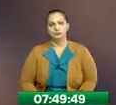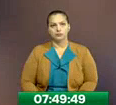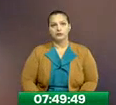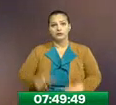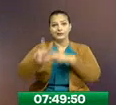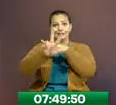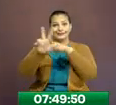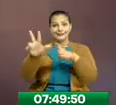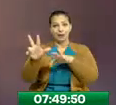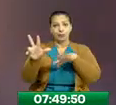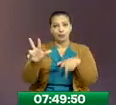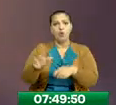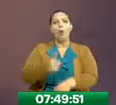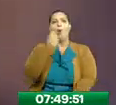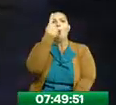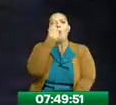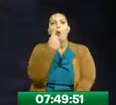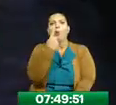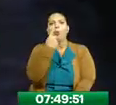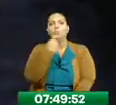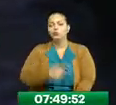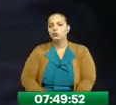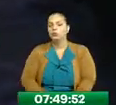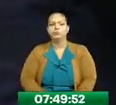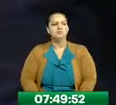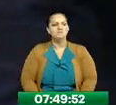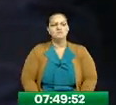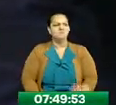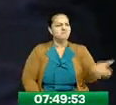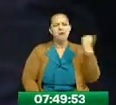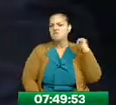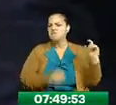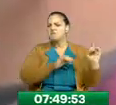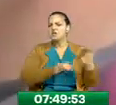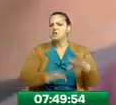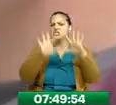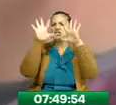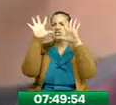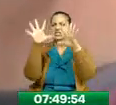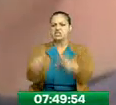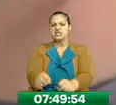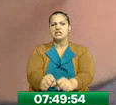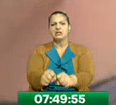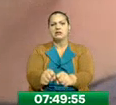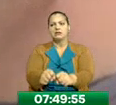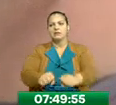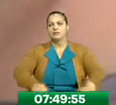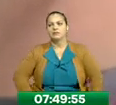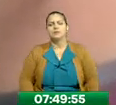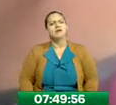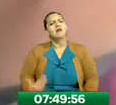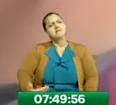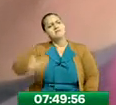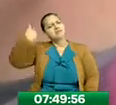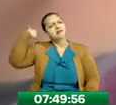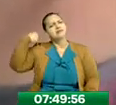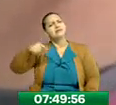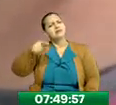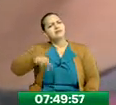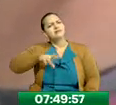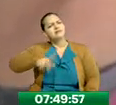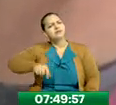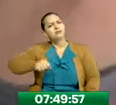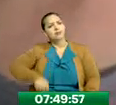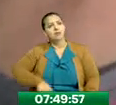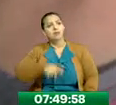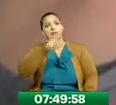por la población que quería hacer justicia con sus propias manos, cansados de tanto robo. Ya hace años anteriores ya hubo una